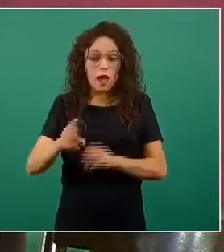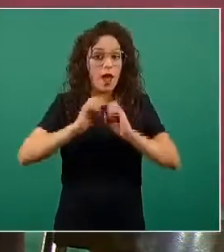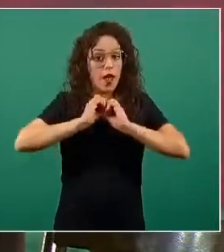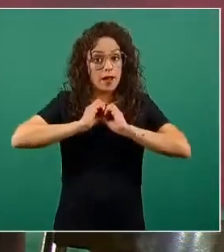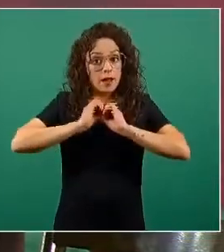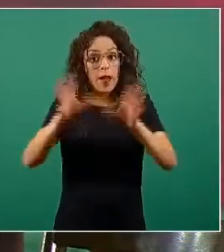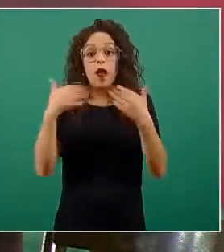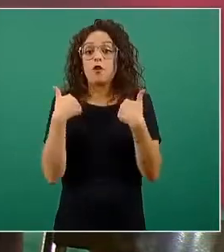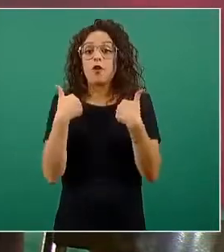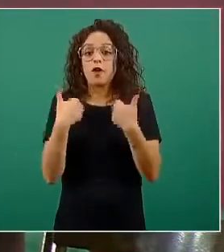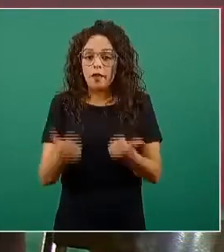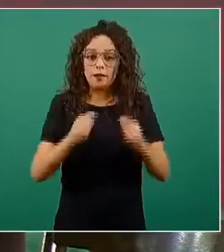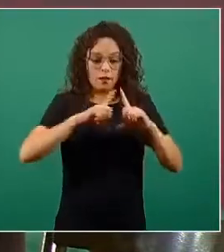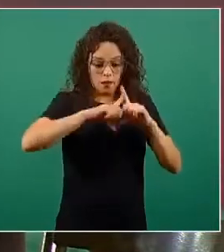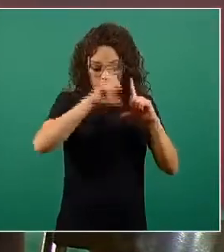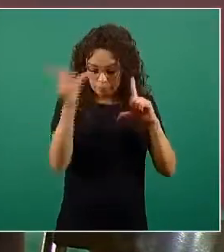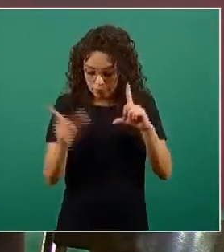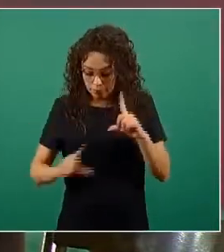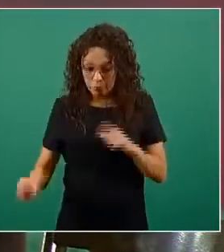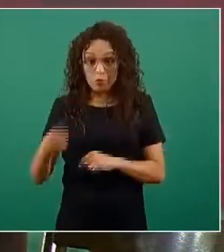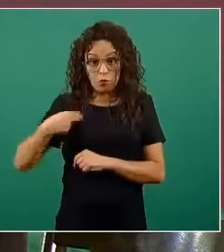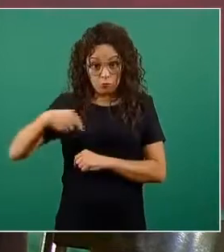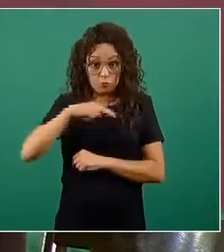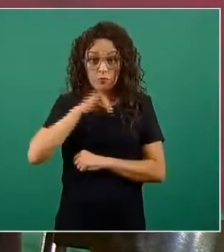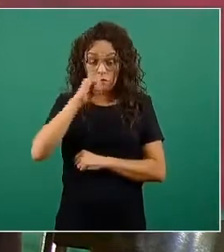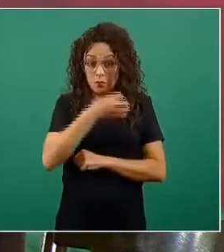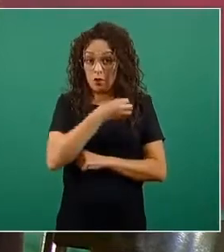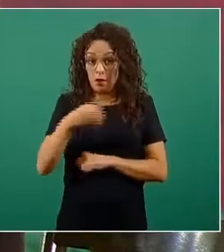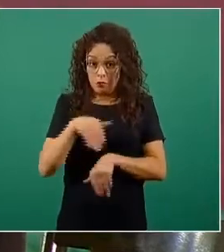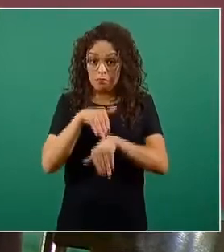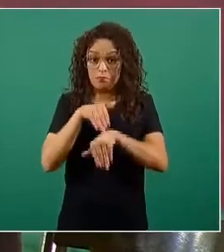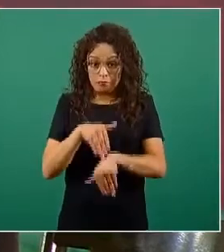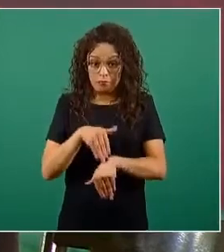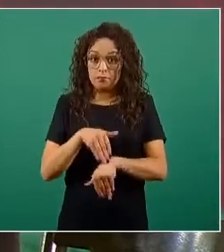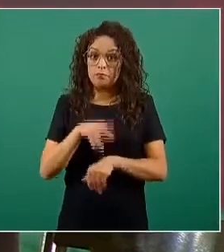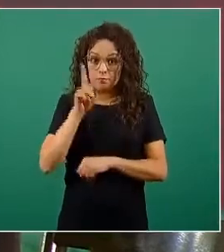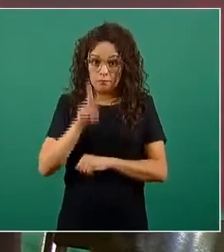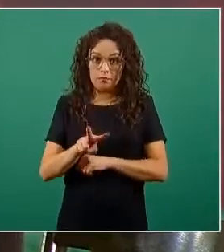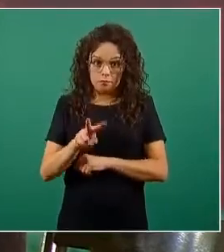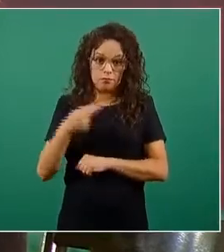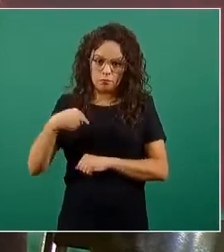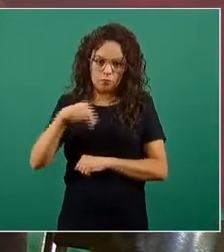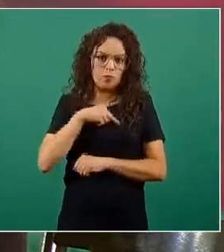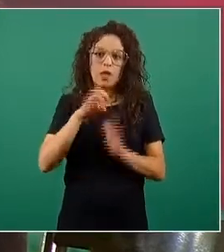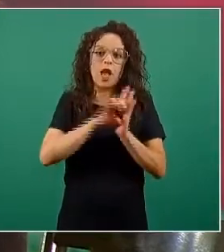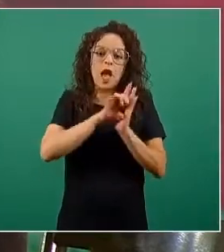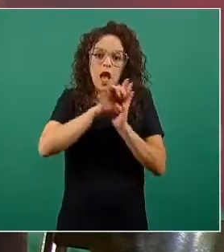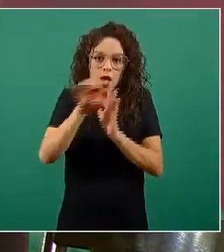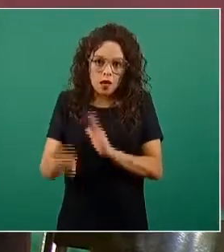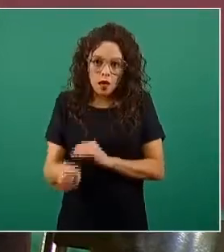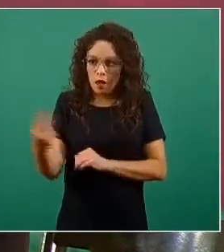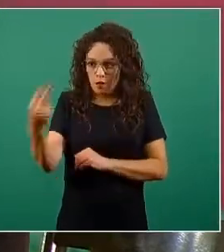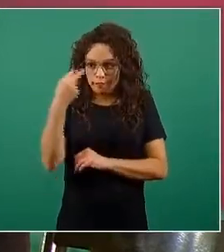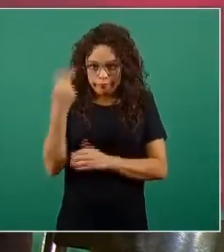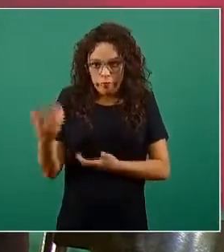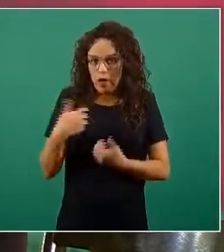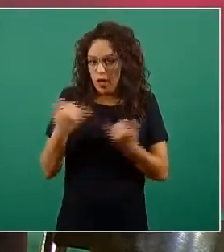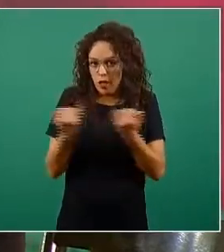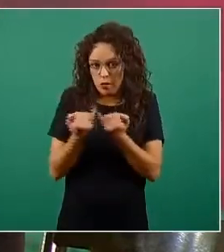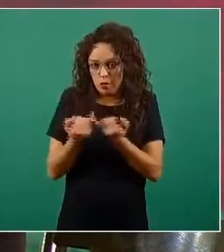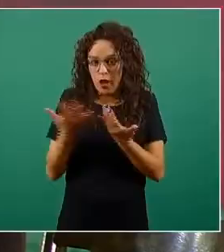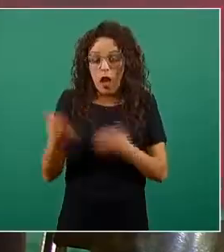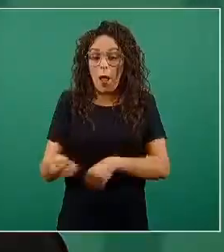hemos cumplido al pie de la letra. Digo, hay que predicar con el ejemplo, ¿no? Uh-huh. Las vacunas se tienen y se